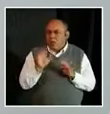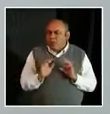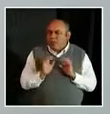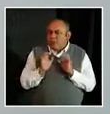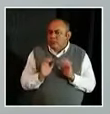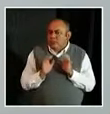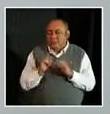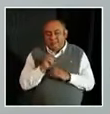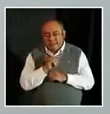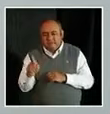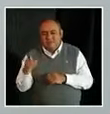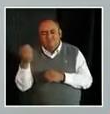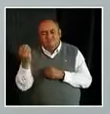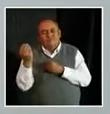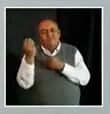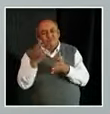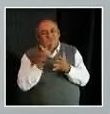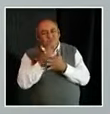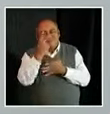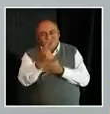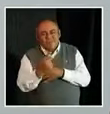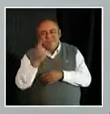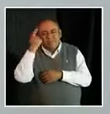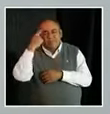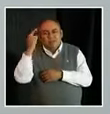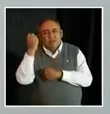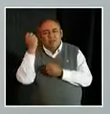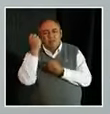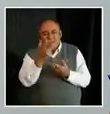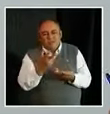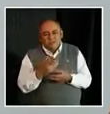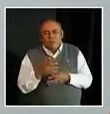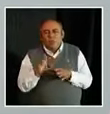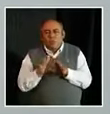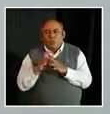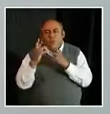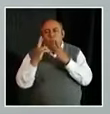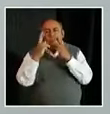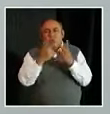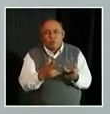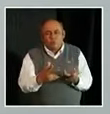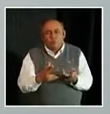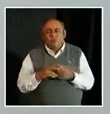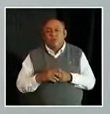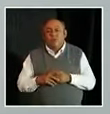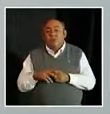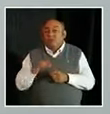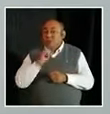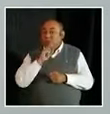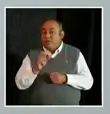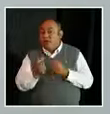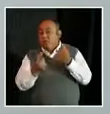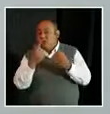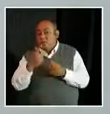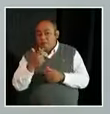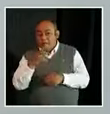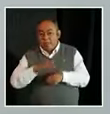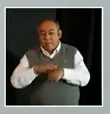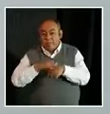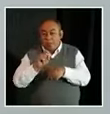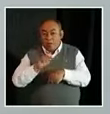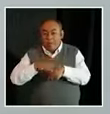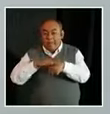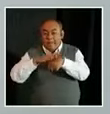un tipo de, no sé, de regaño a los que se excedían en el consumo. Me gustaría saber cómo quedó